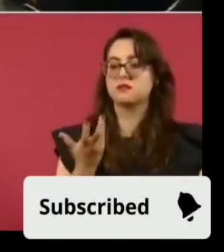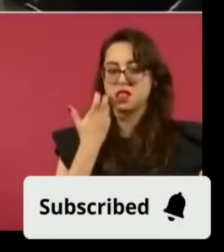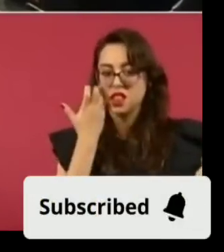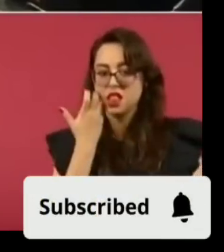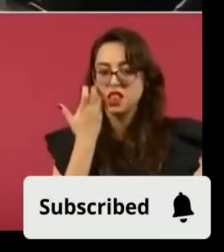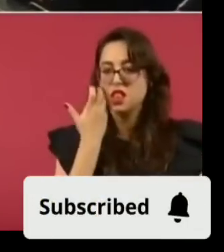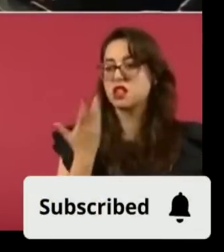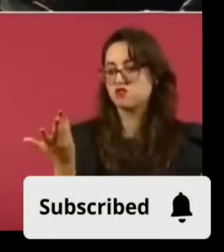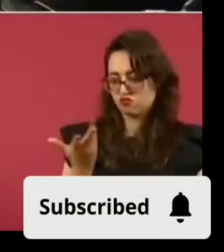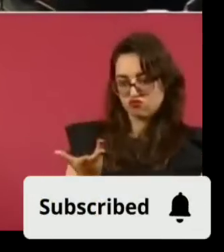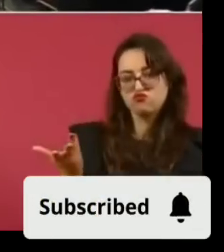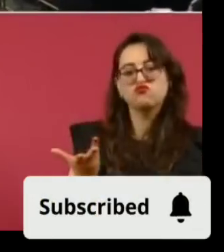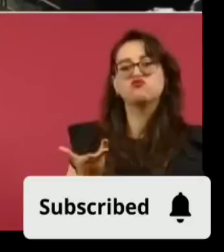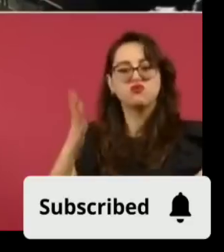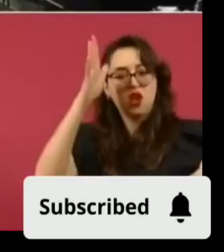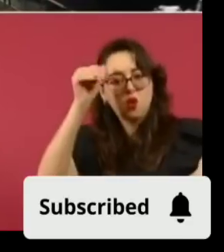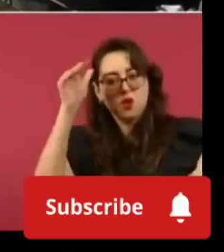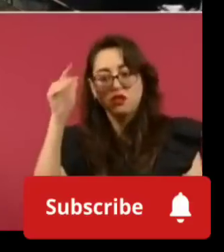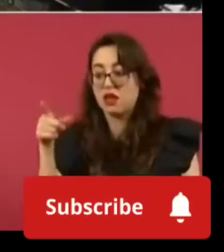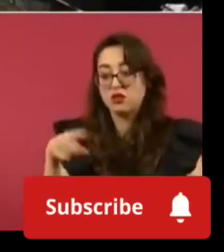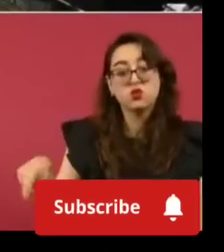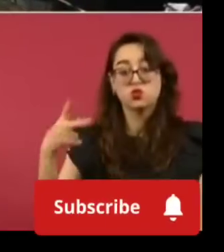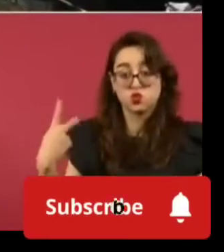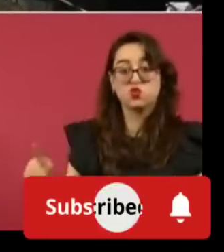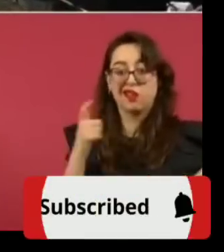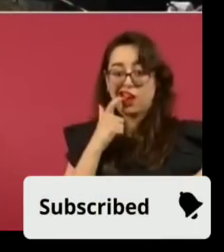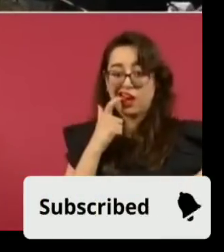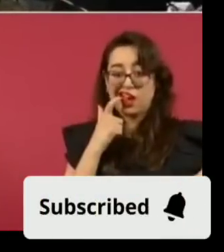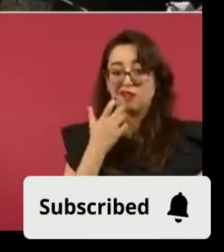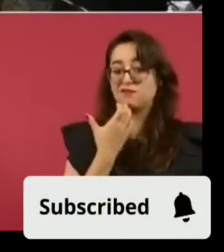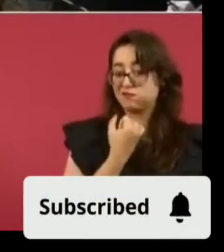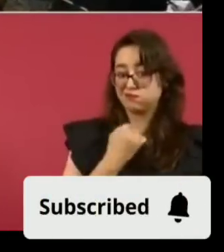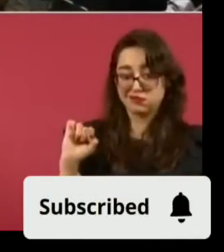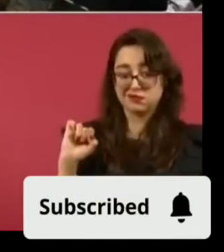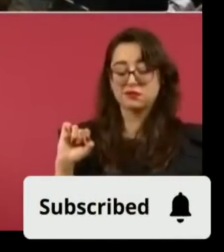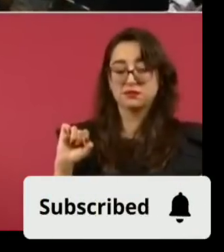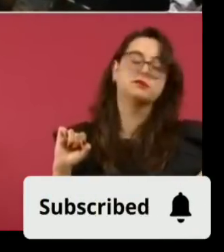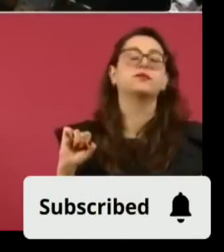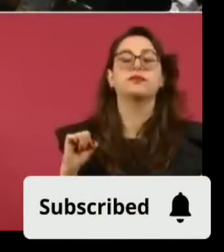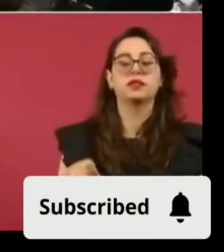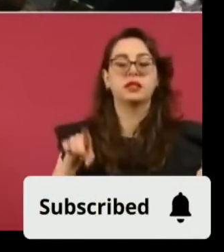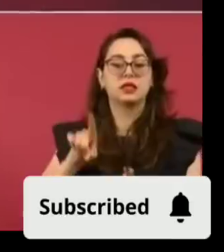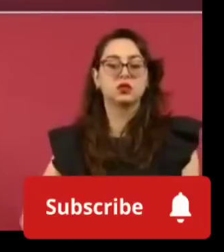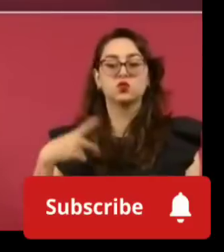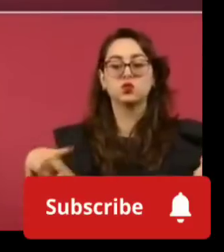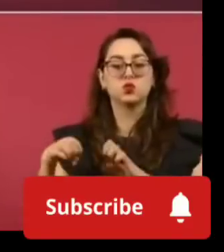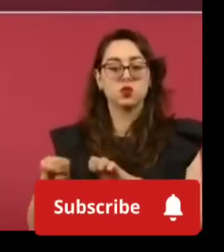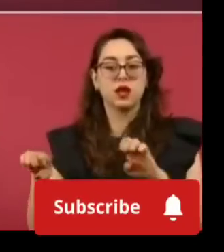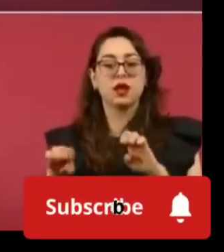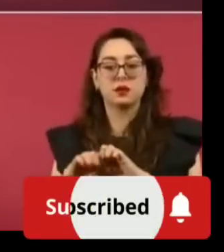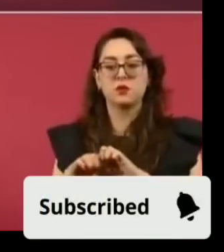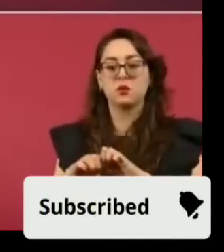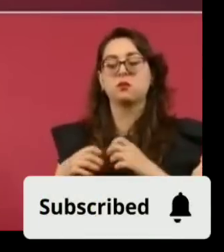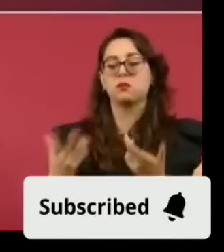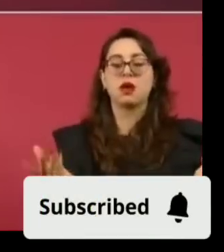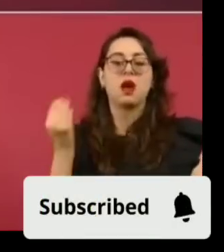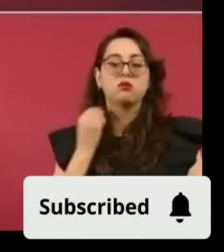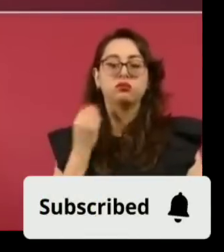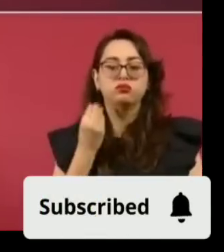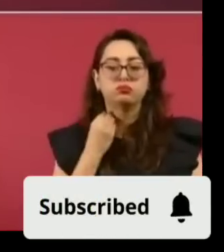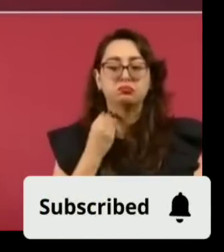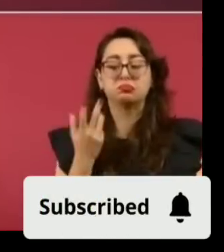Esa es la labor. Tienen a sus ayudantes, que son los que hacen el trabajo